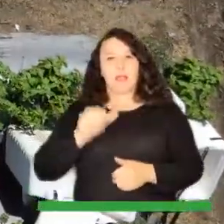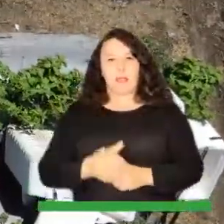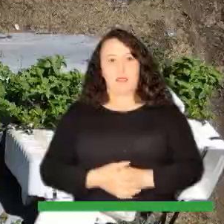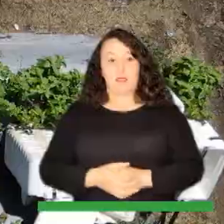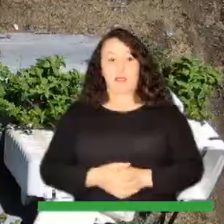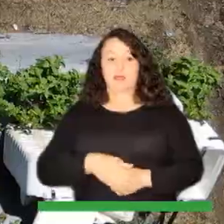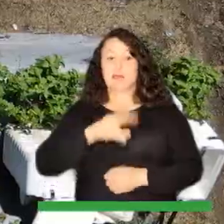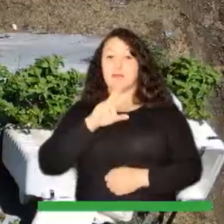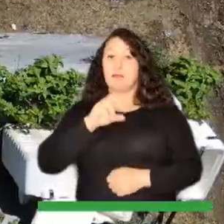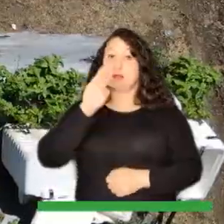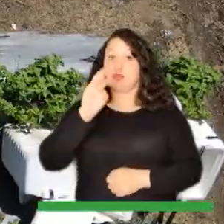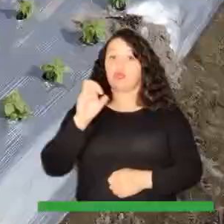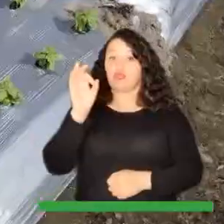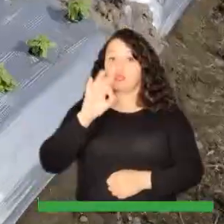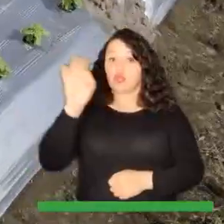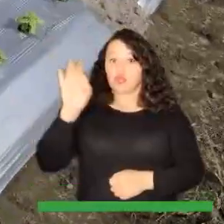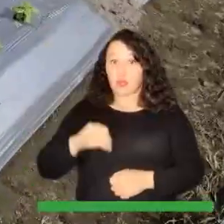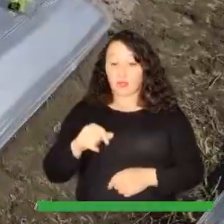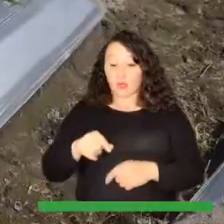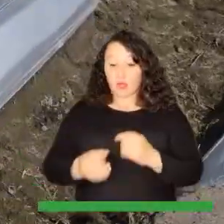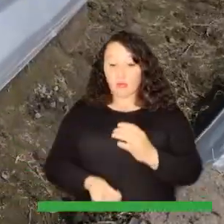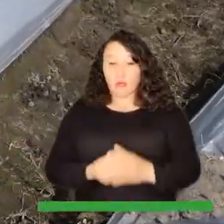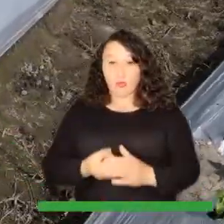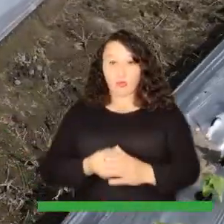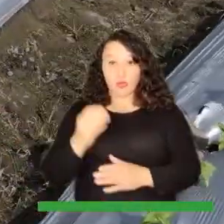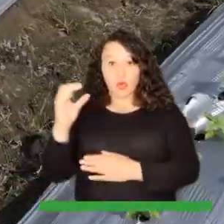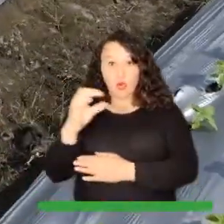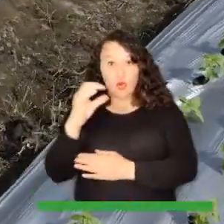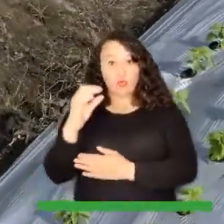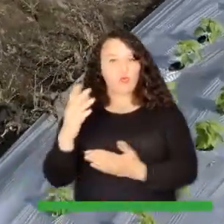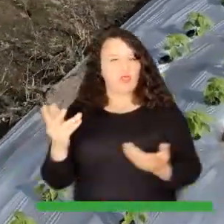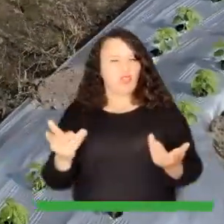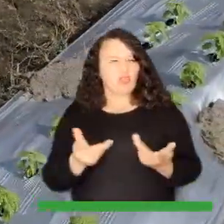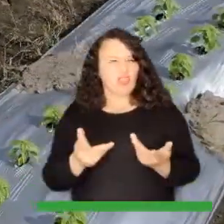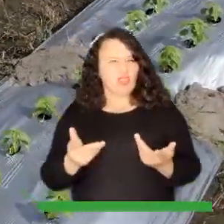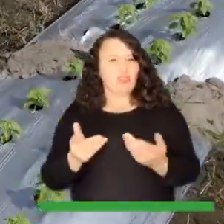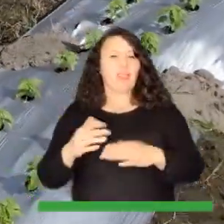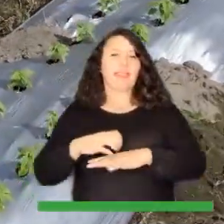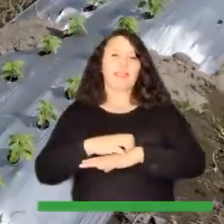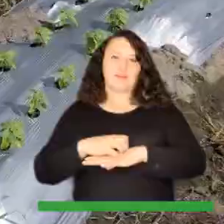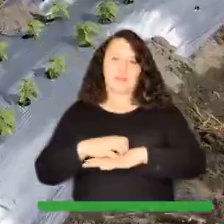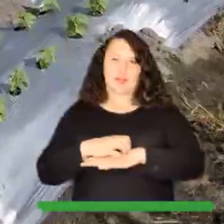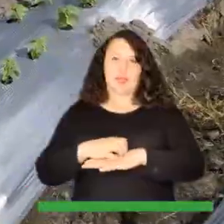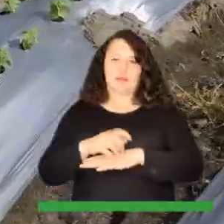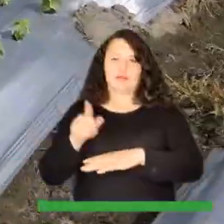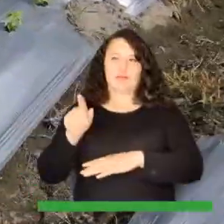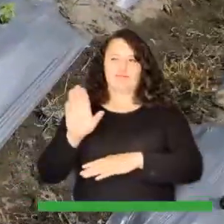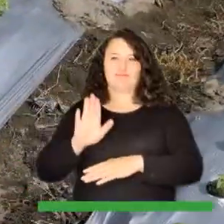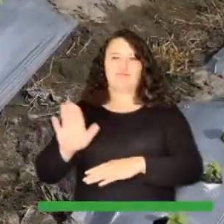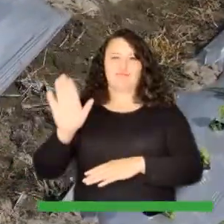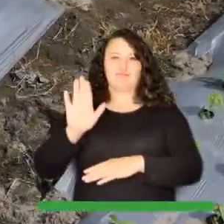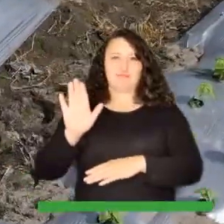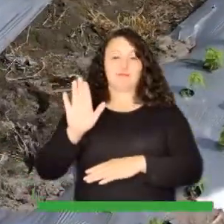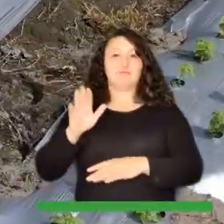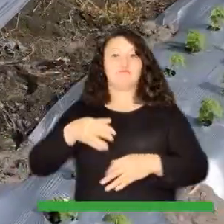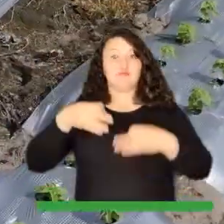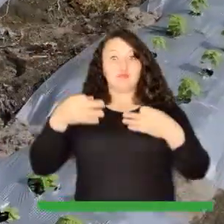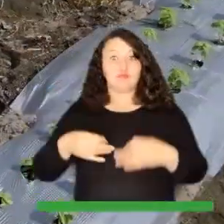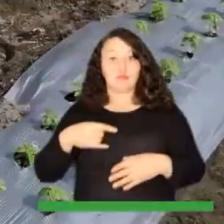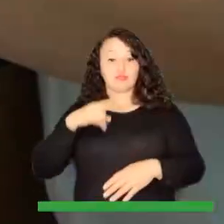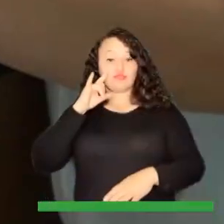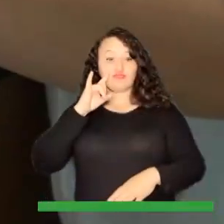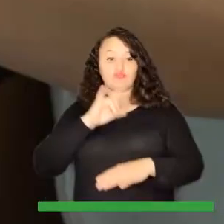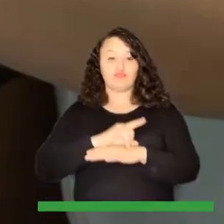de la albahaca producida en Colombia tiene asiento en el departamento del Tolima. Es por esto que la FDA, como organismo